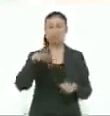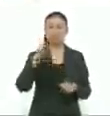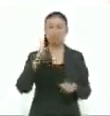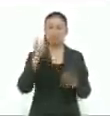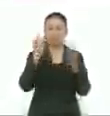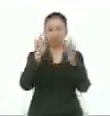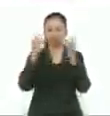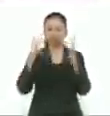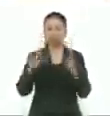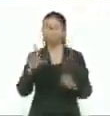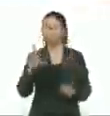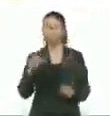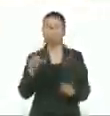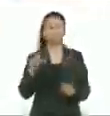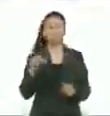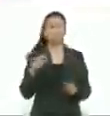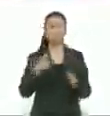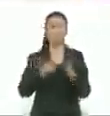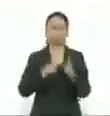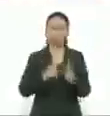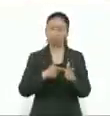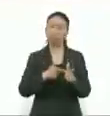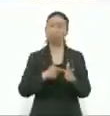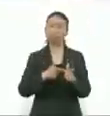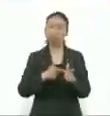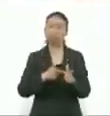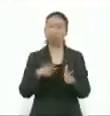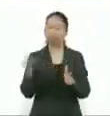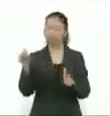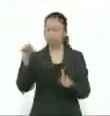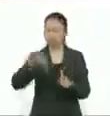que Laida, y está hoy aquí, Lorena.